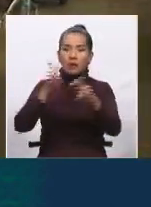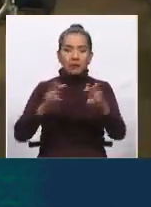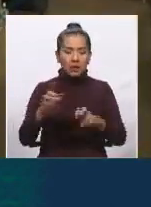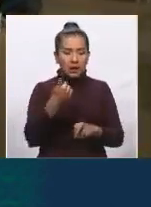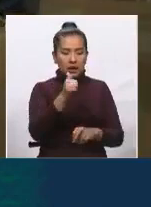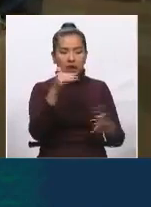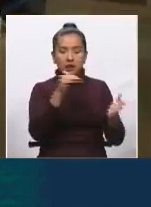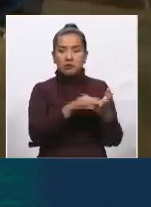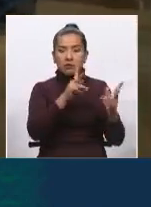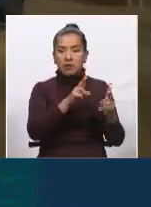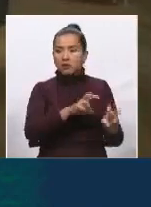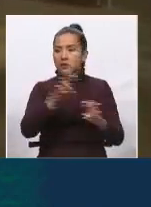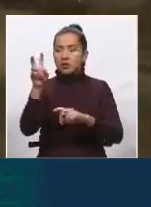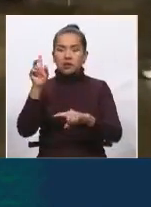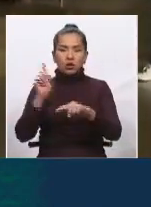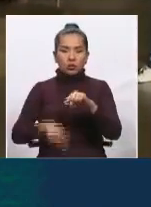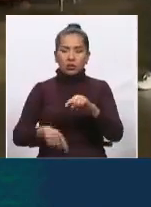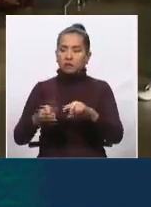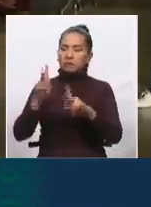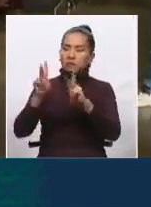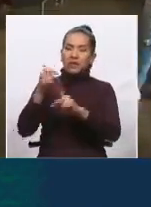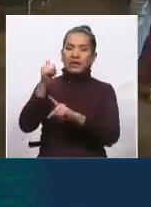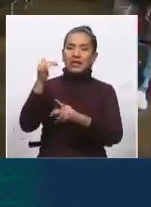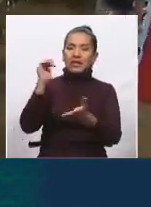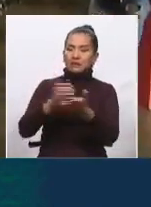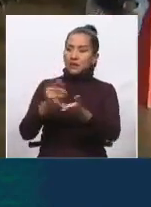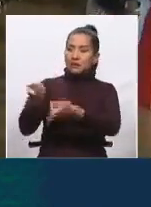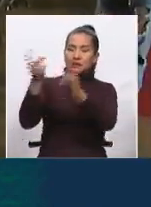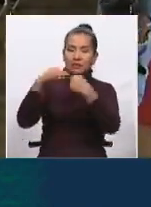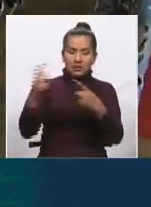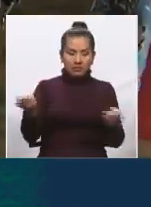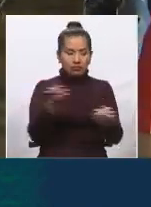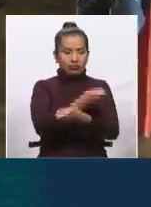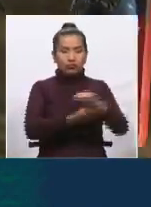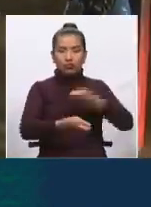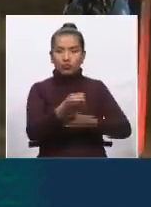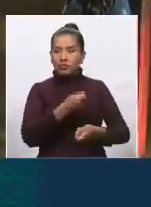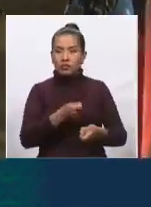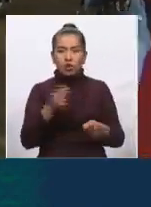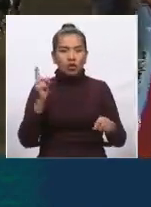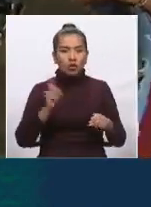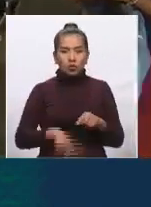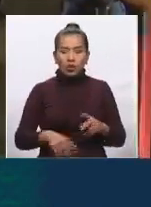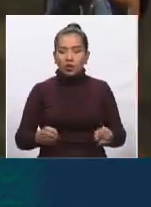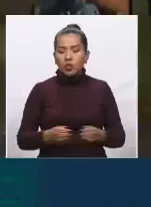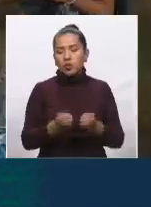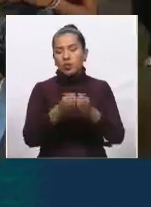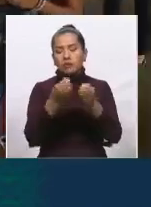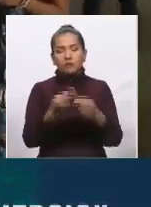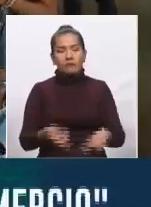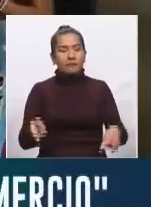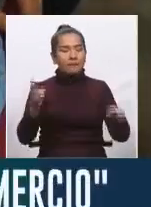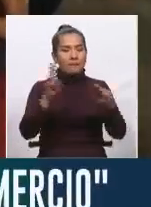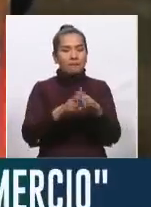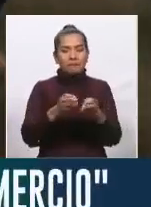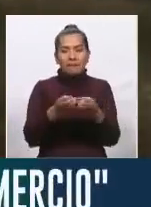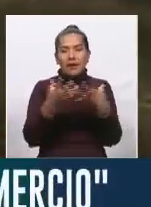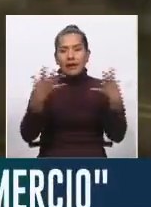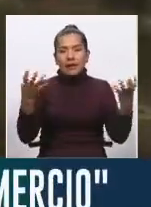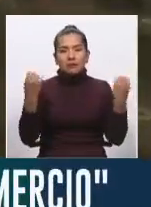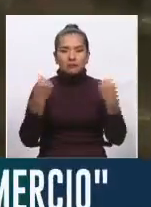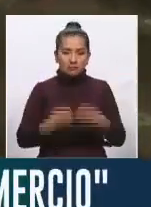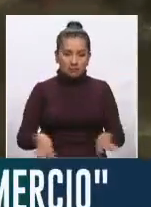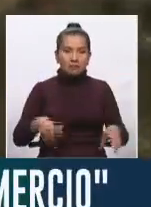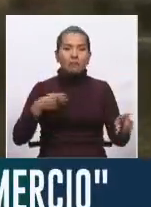10.000 personas que van y 10.000 que vienen y que hacen comercio. Entonces, si usted le echa número a eso, es mucho más grande el perjuicio, ¿no?